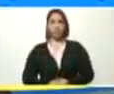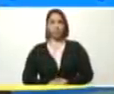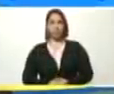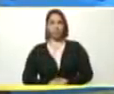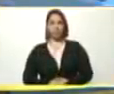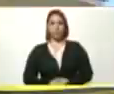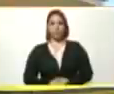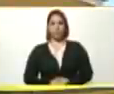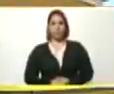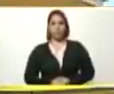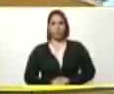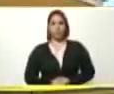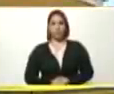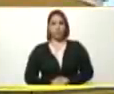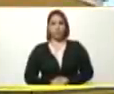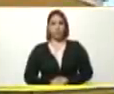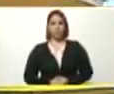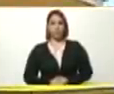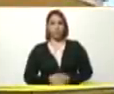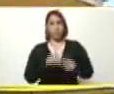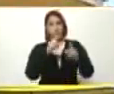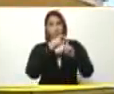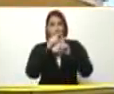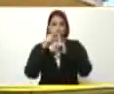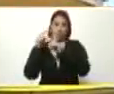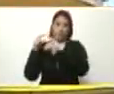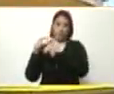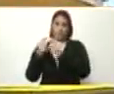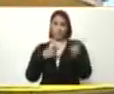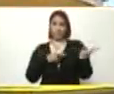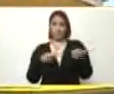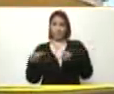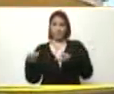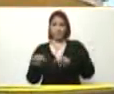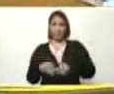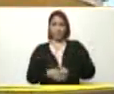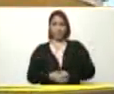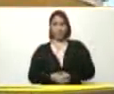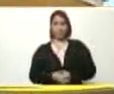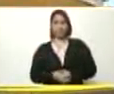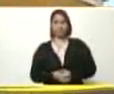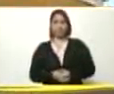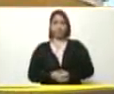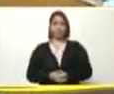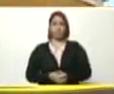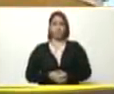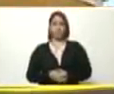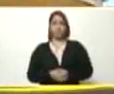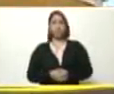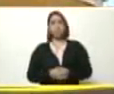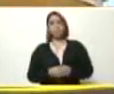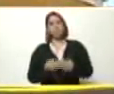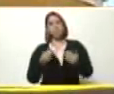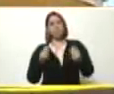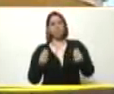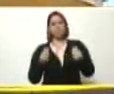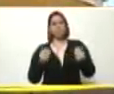sus palabras de bienvenida y este balance